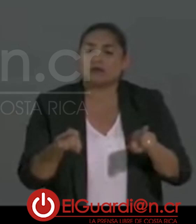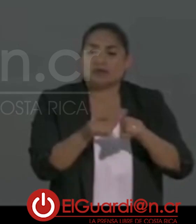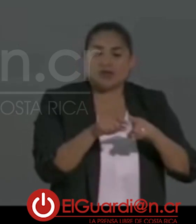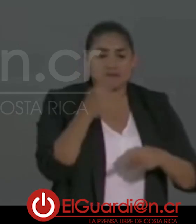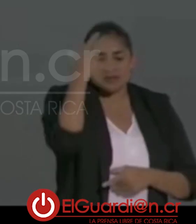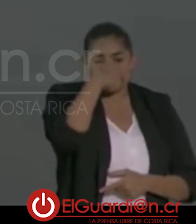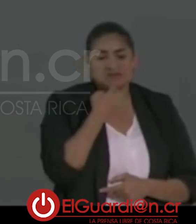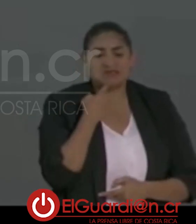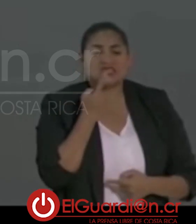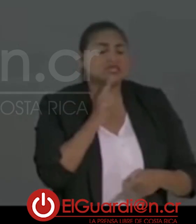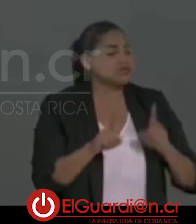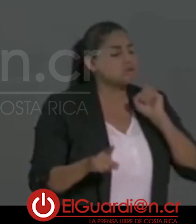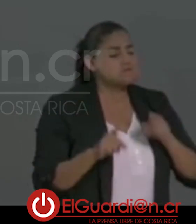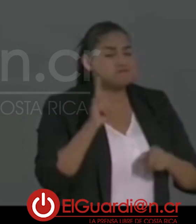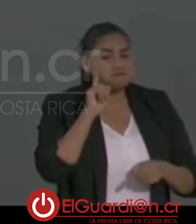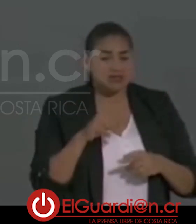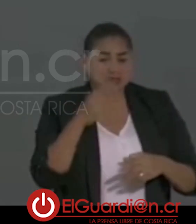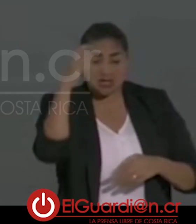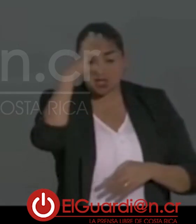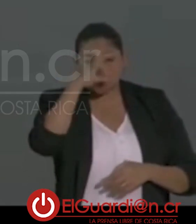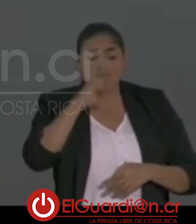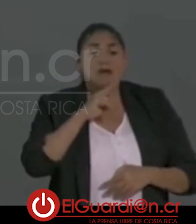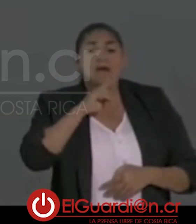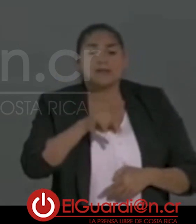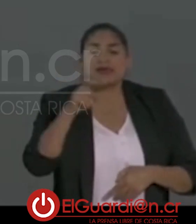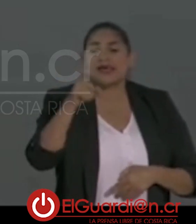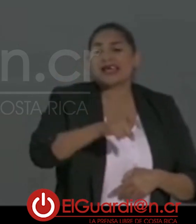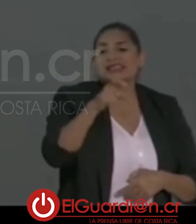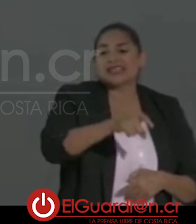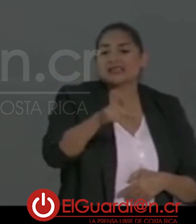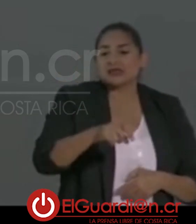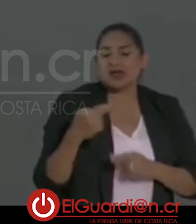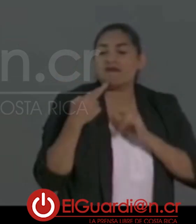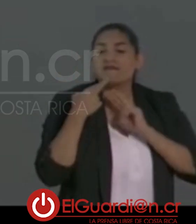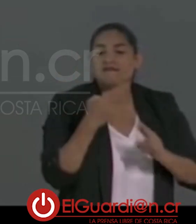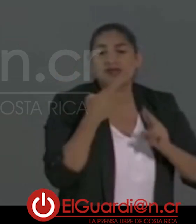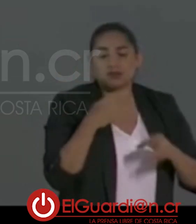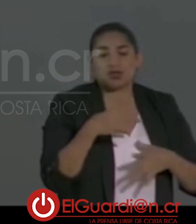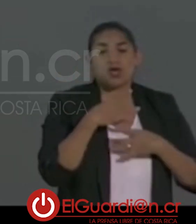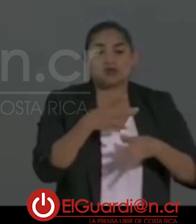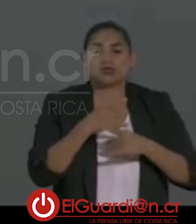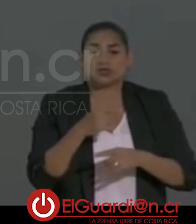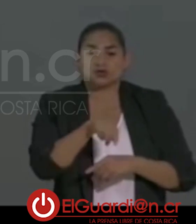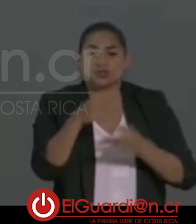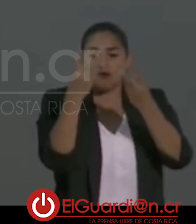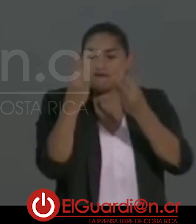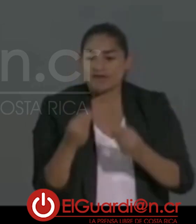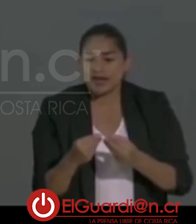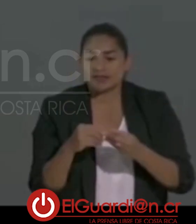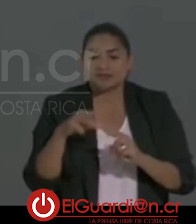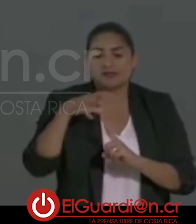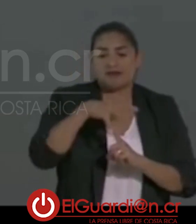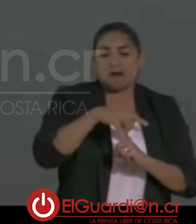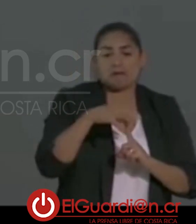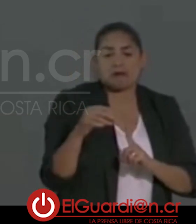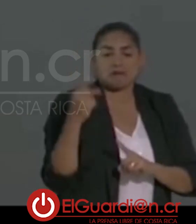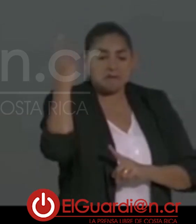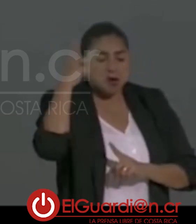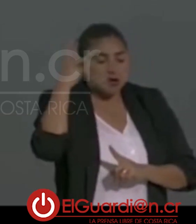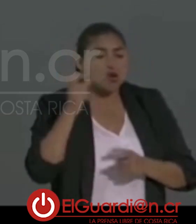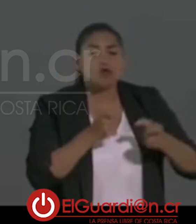miente descaradamente ignora Las verdaderas necesidades Y responde a los intereses de sus financistas de campaña